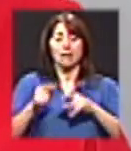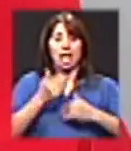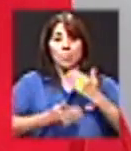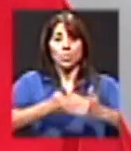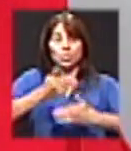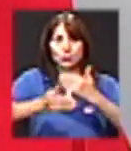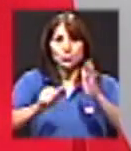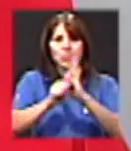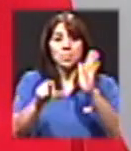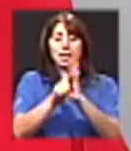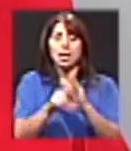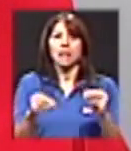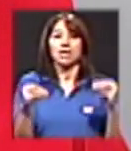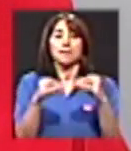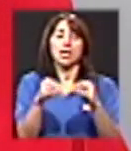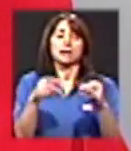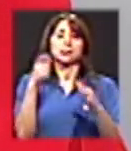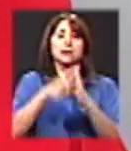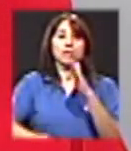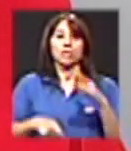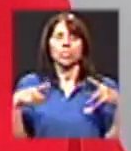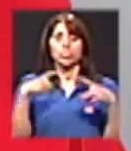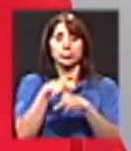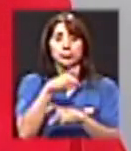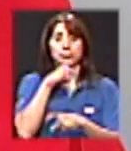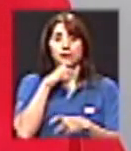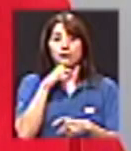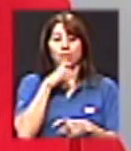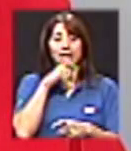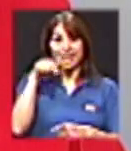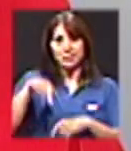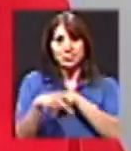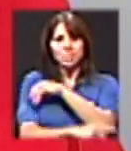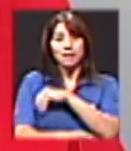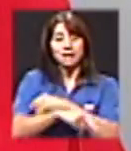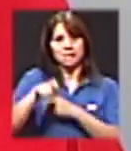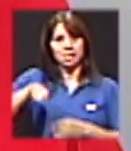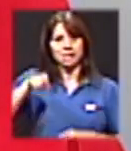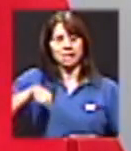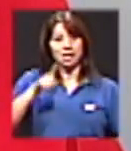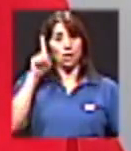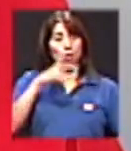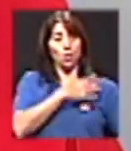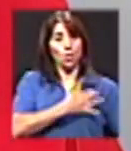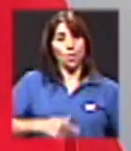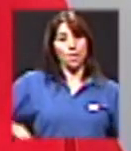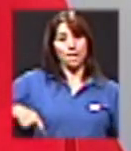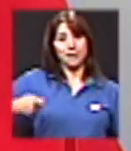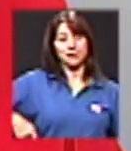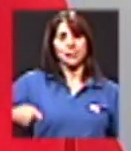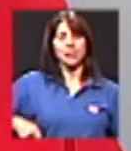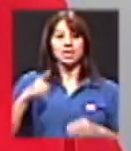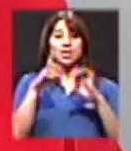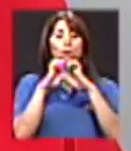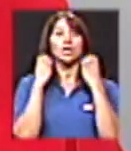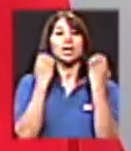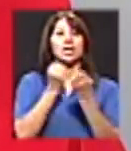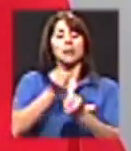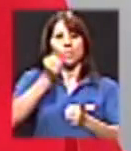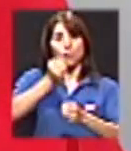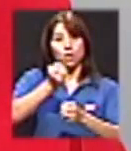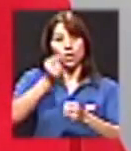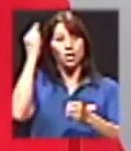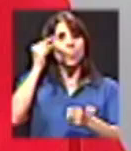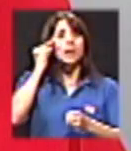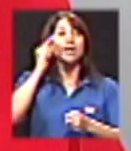¿verdad? Entonces, este país necesita un presidente y un equipo de gobierno que entienda que se trata de consensuar, no de imponer.